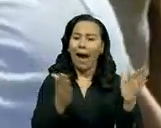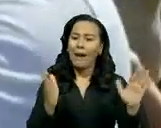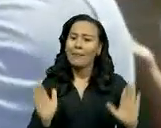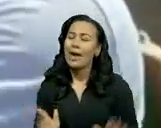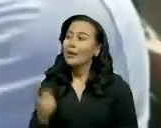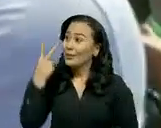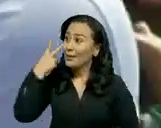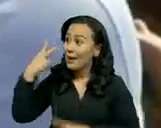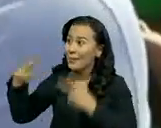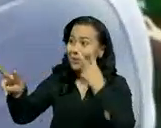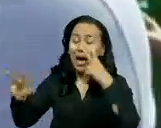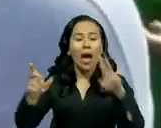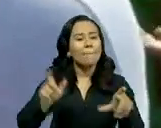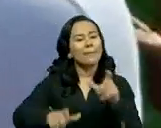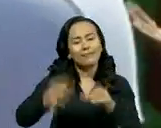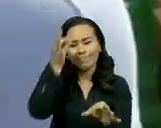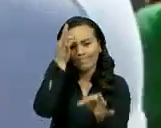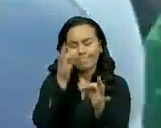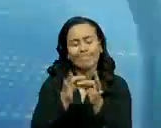Informó Roselena Vázquez.